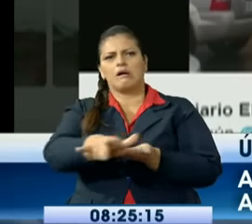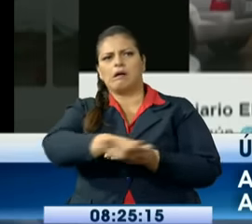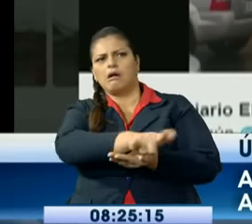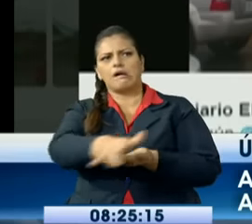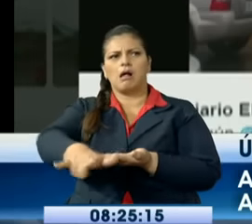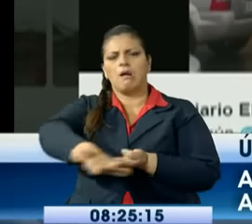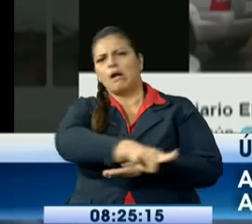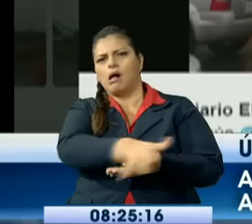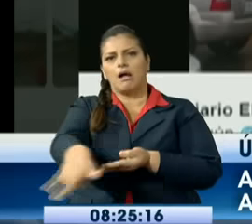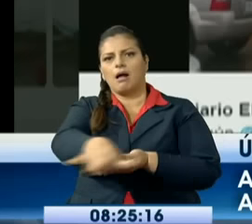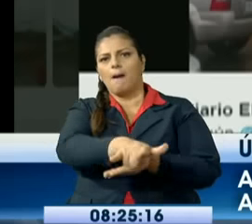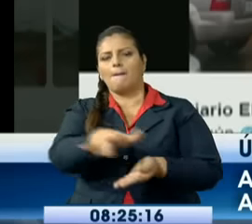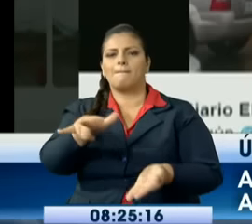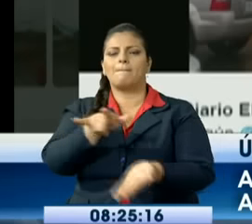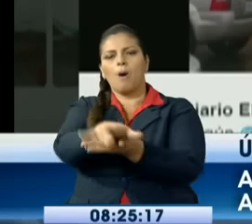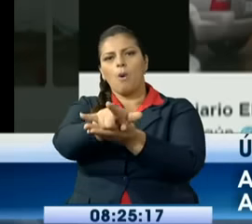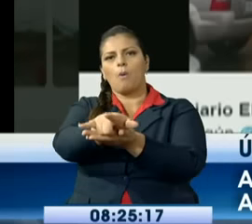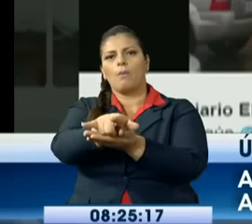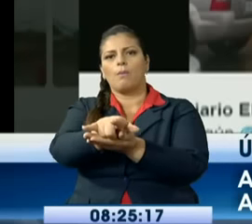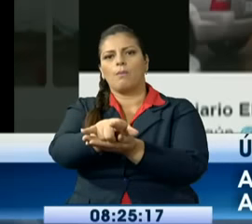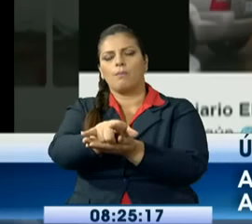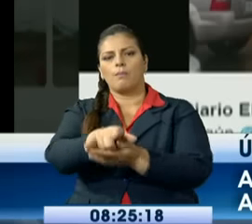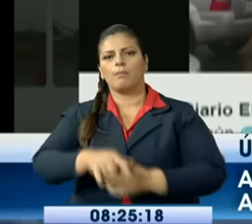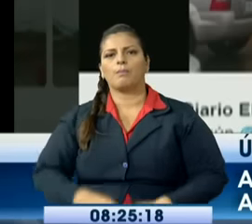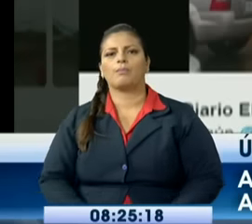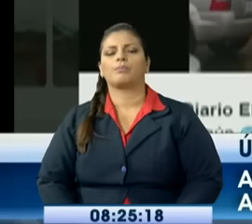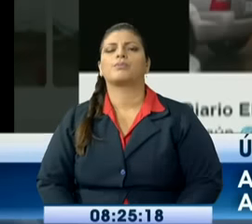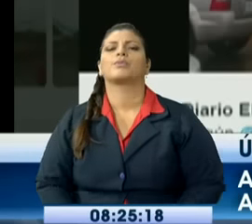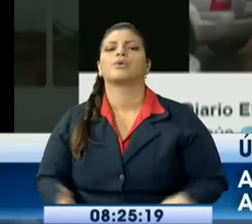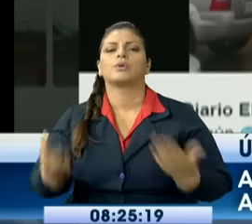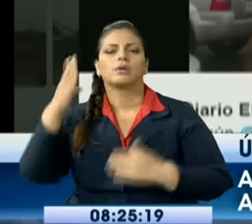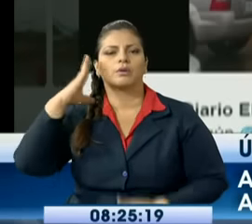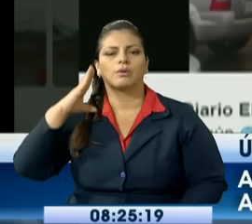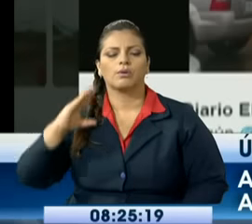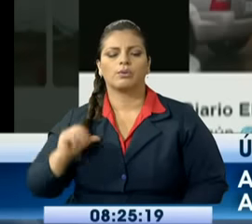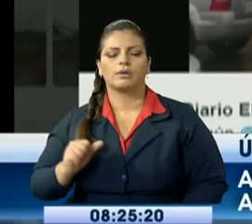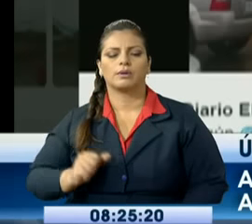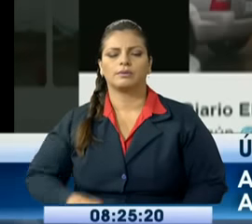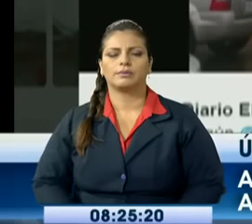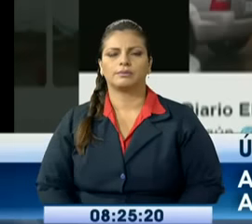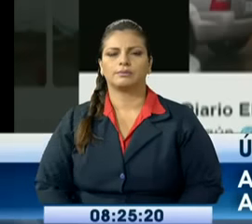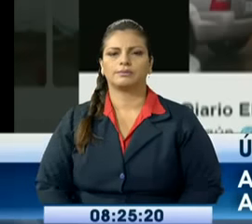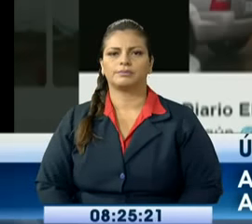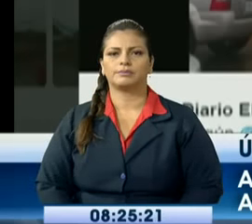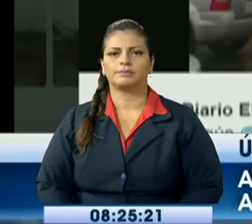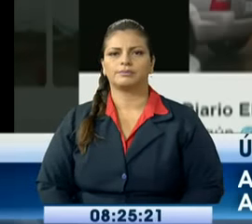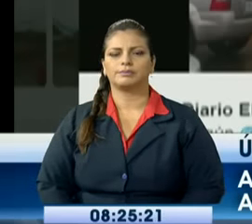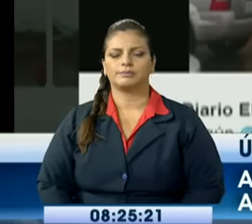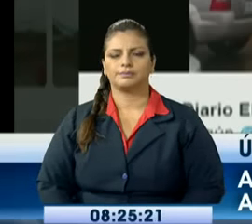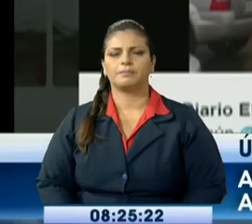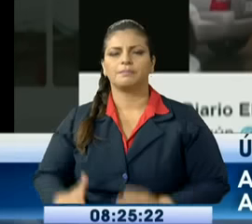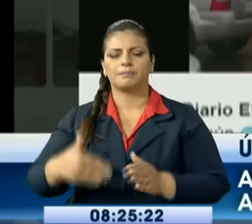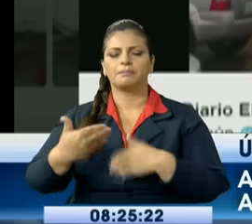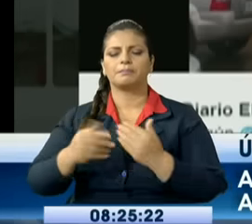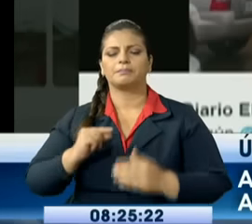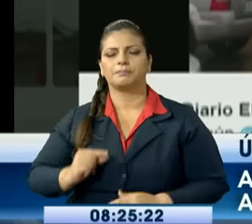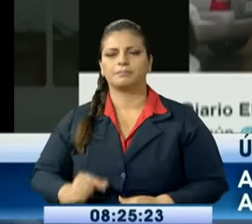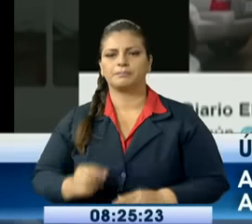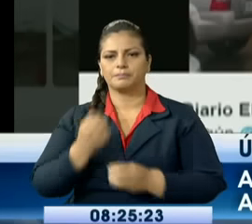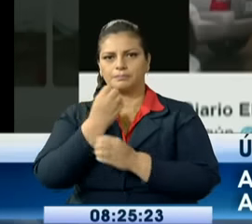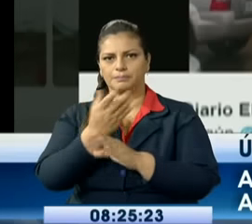del aeropuerto Mariscal Lamar de Cuenca, capital de la provincia de La Suay. Estaremos pendientes de esta información